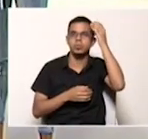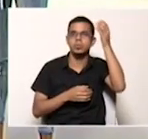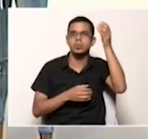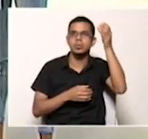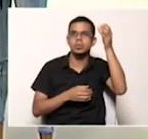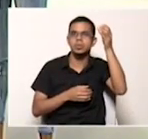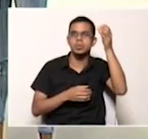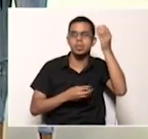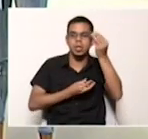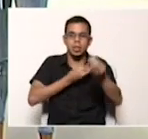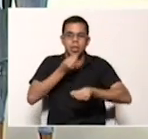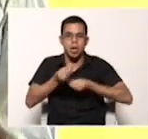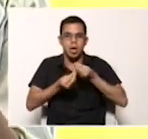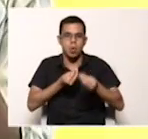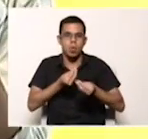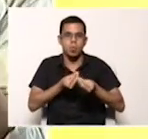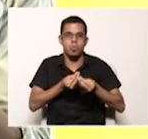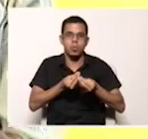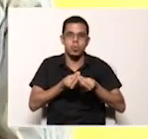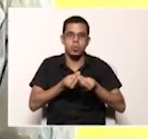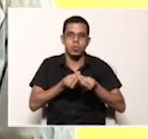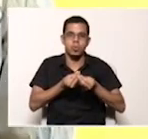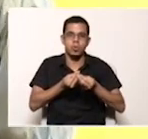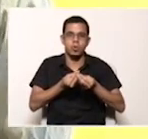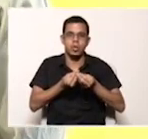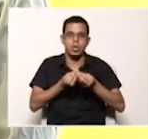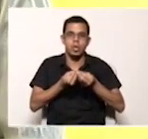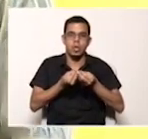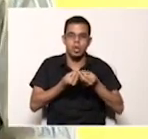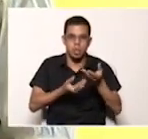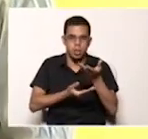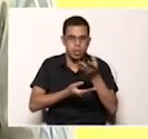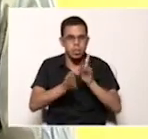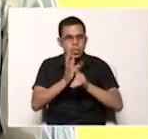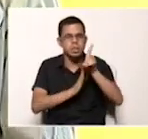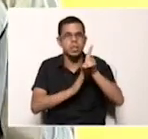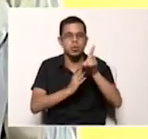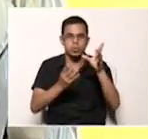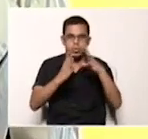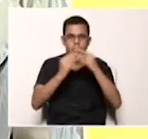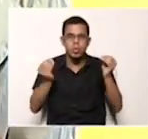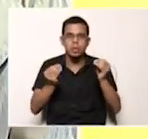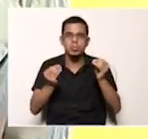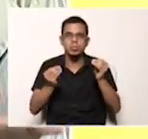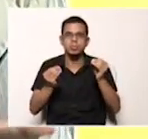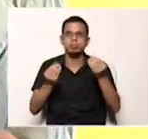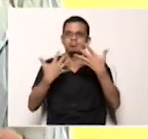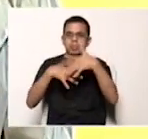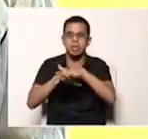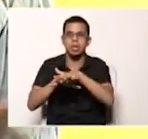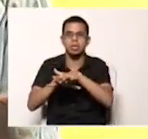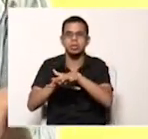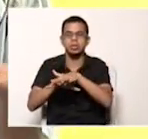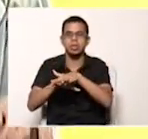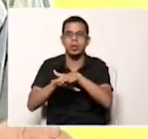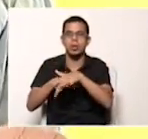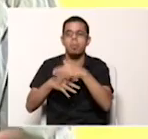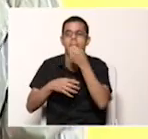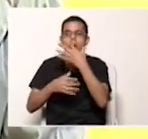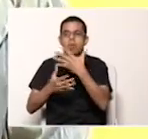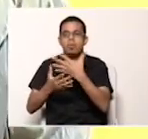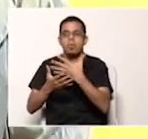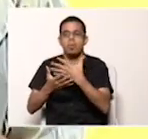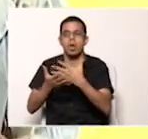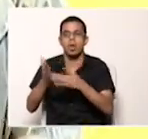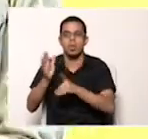cómo influimos nosotros en el planeta, ya sea desde nuestros trabajos, dependiendo también desde el punto de vista desde donde nos desarrollemos o desde donde